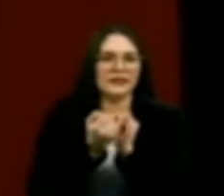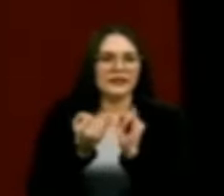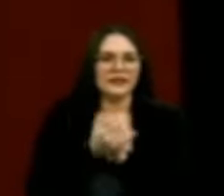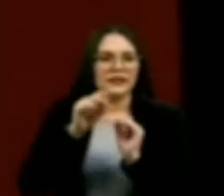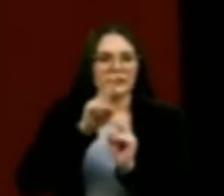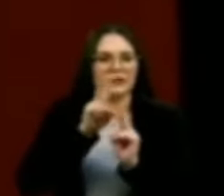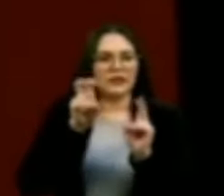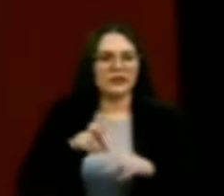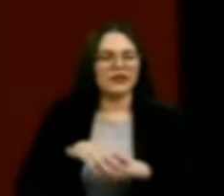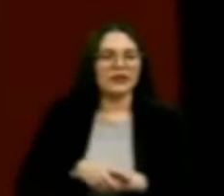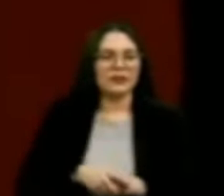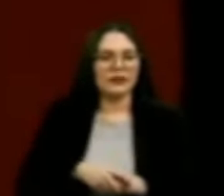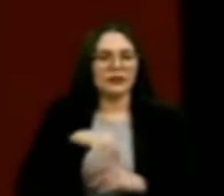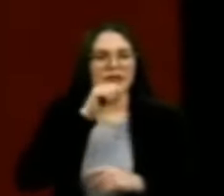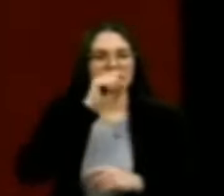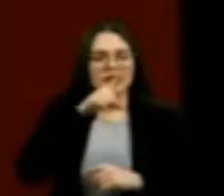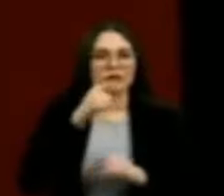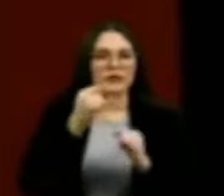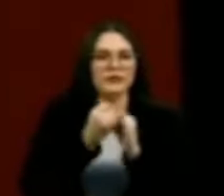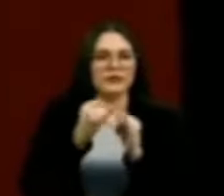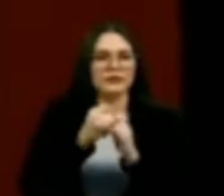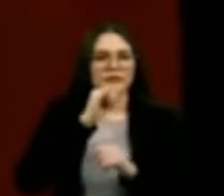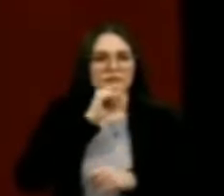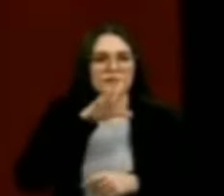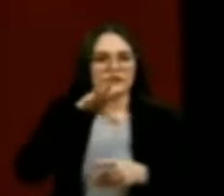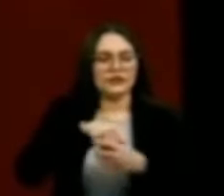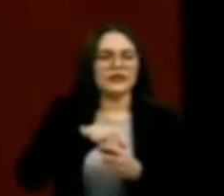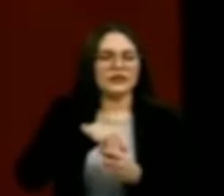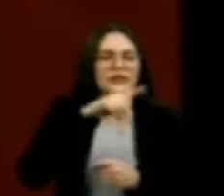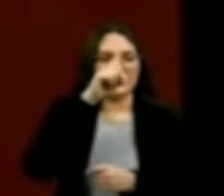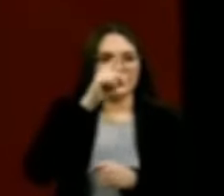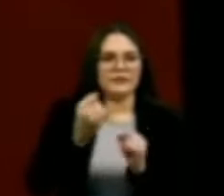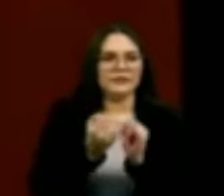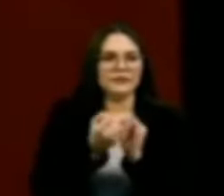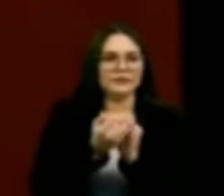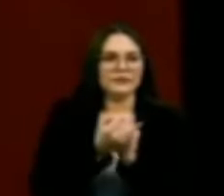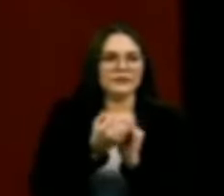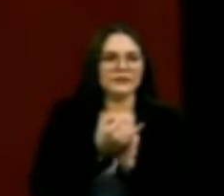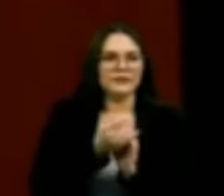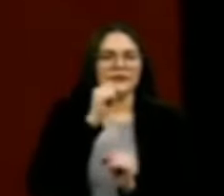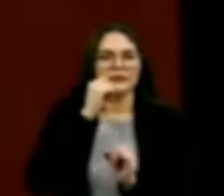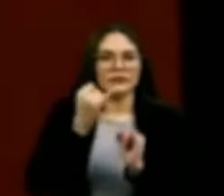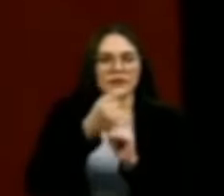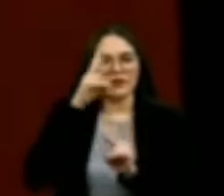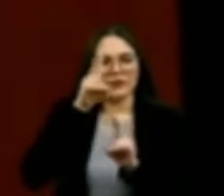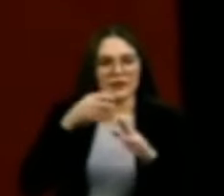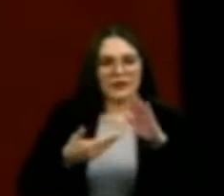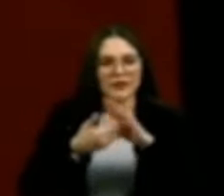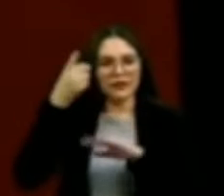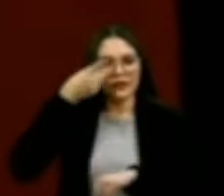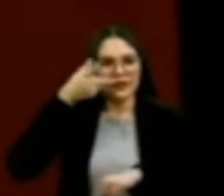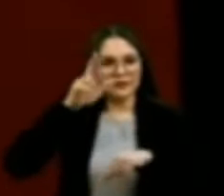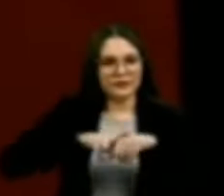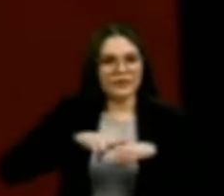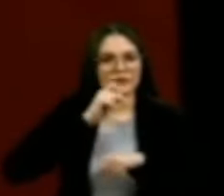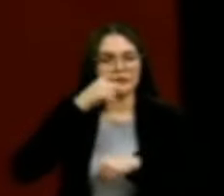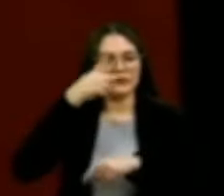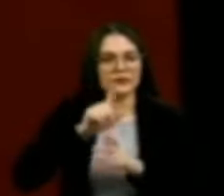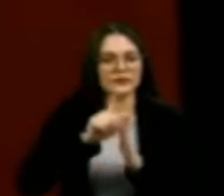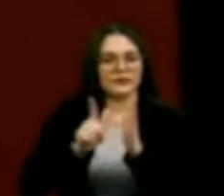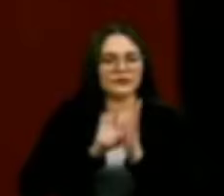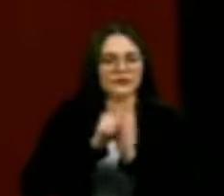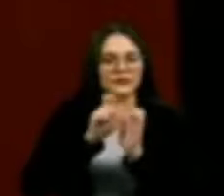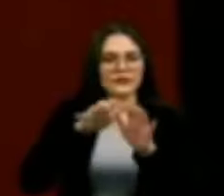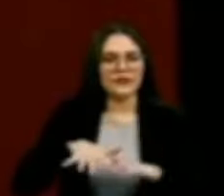legislativa, vulnerar el orden del día. Por tanto, mesa directiva, pido que de acuerdo a la ley orgánica de este